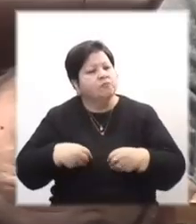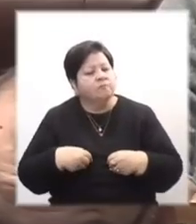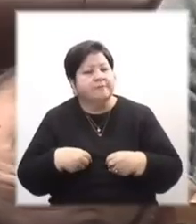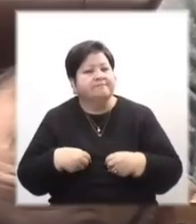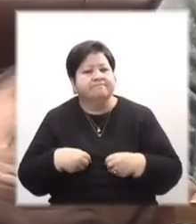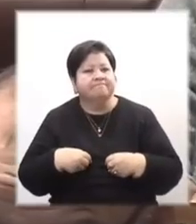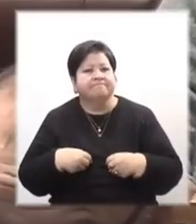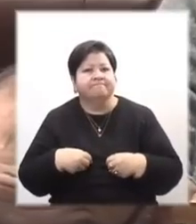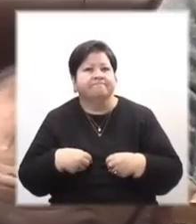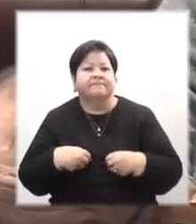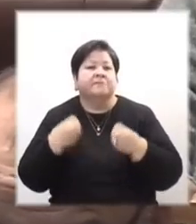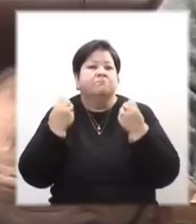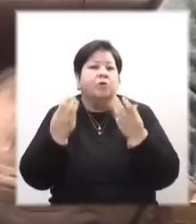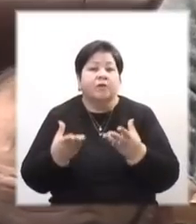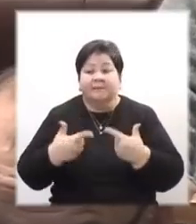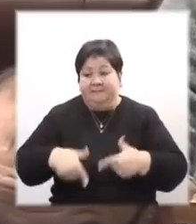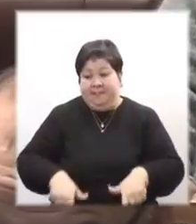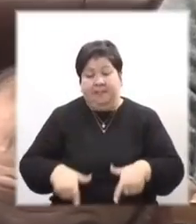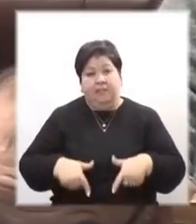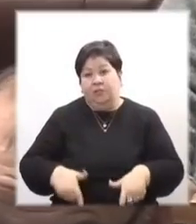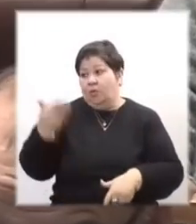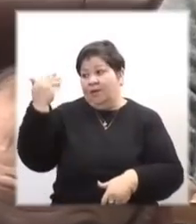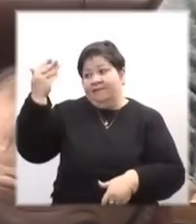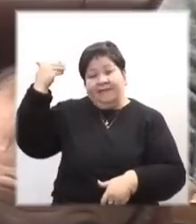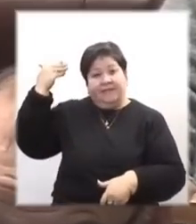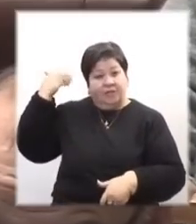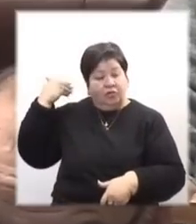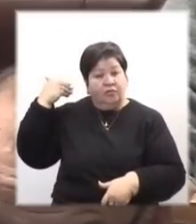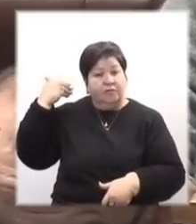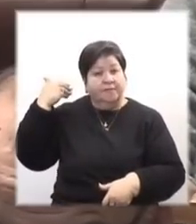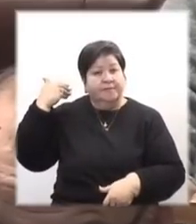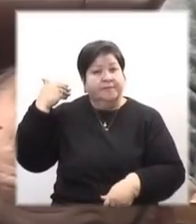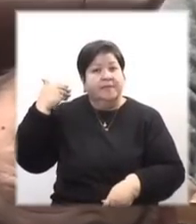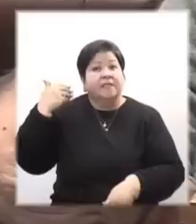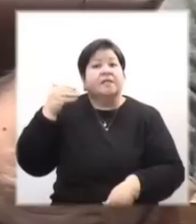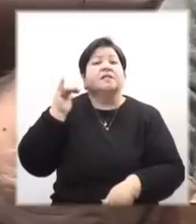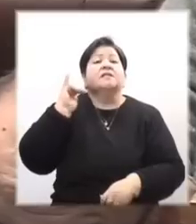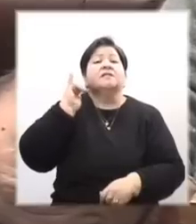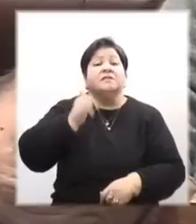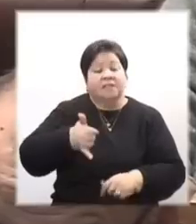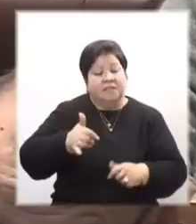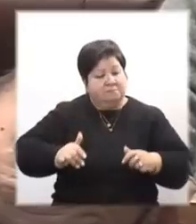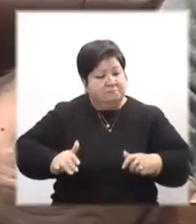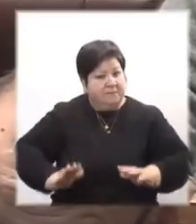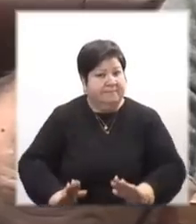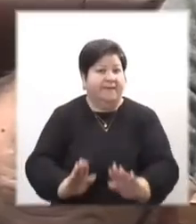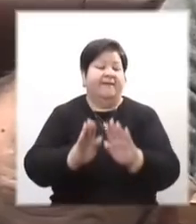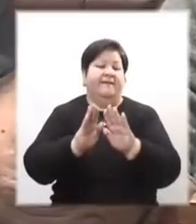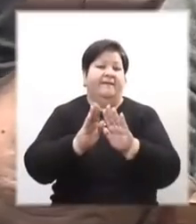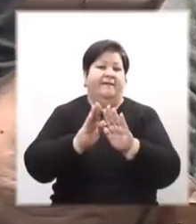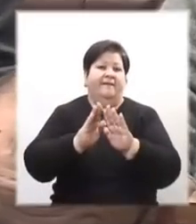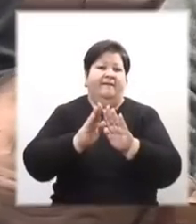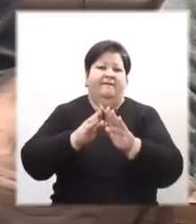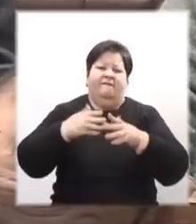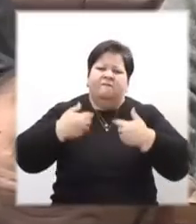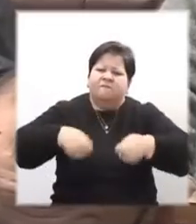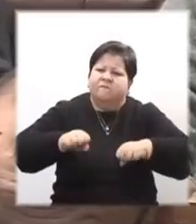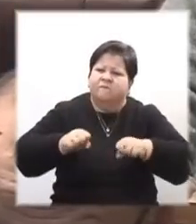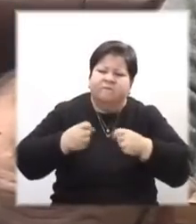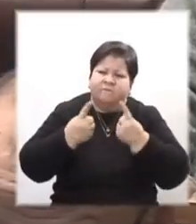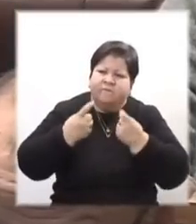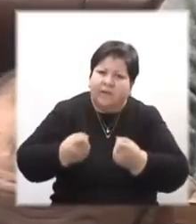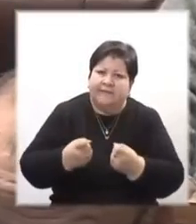claramente el ministro anterior, que así había hecho una preparación intensiva en la materia de seguridad